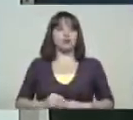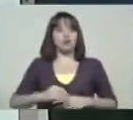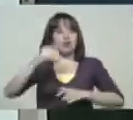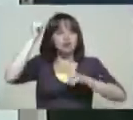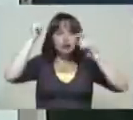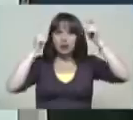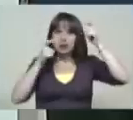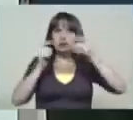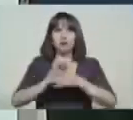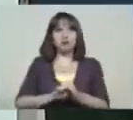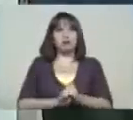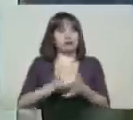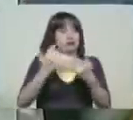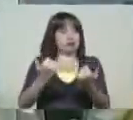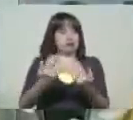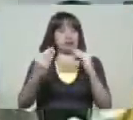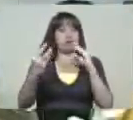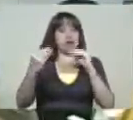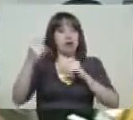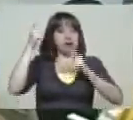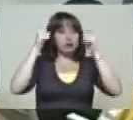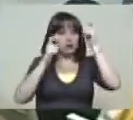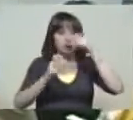chavismo. Ya se hablaba de chavismo.